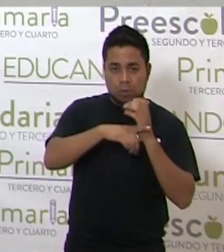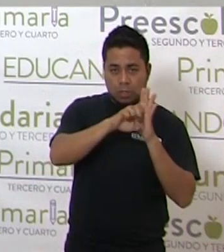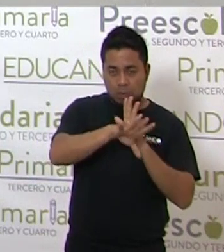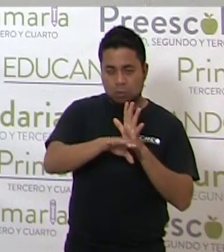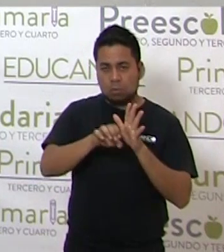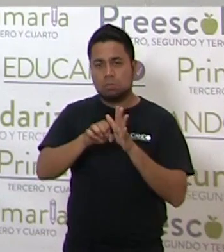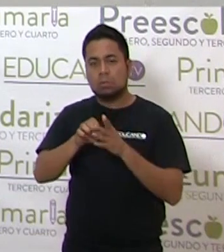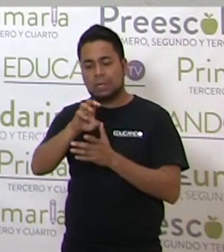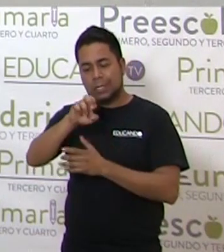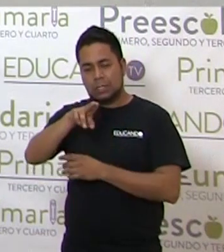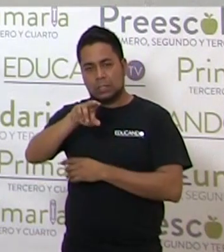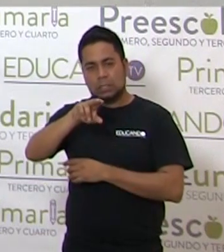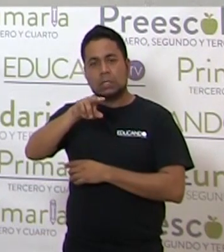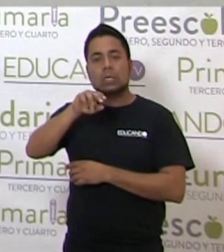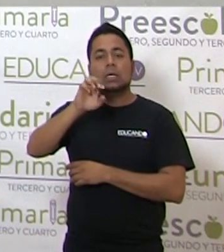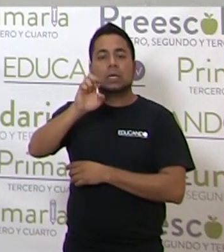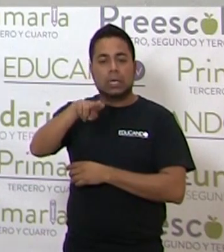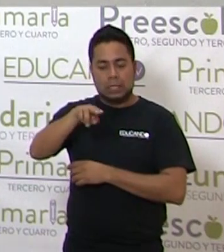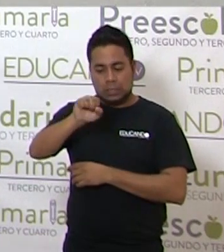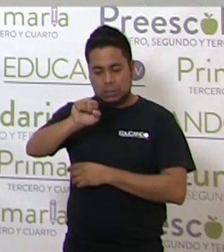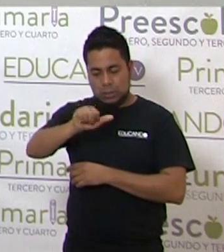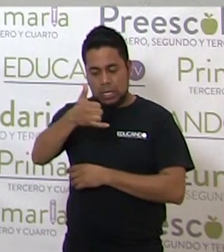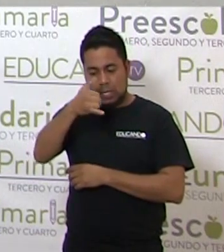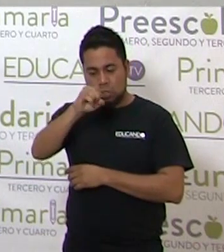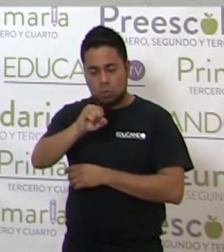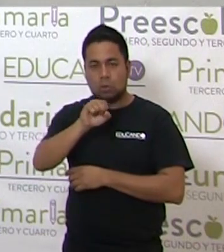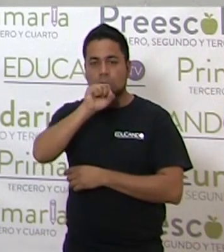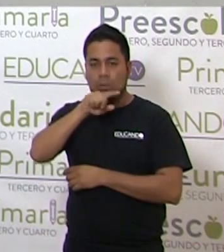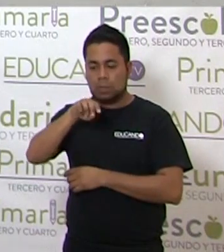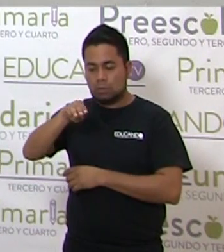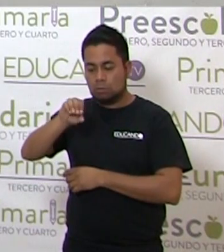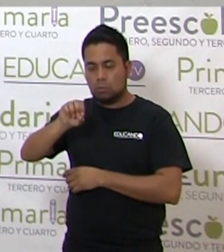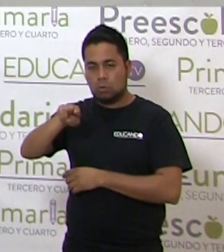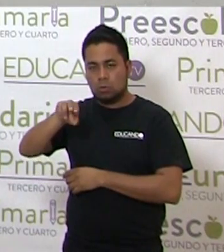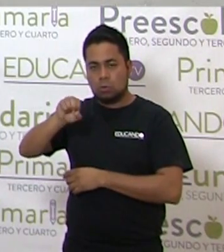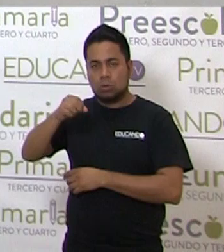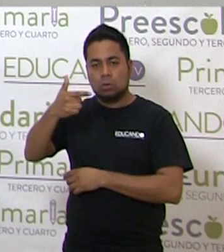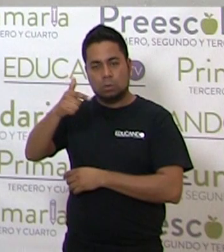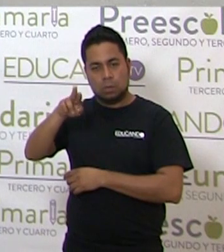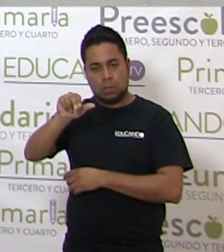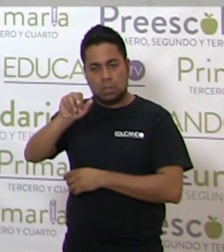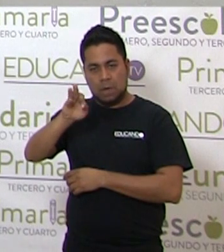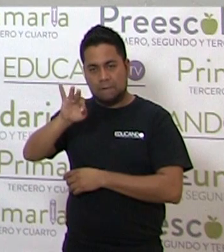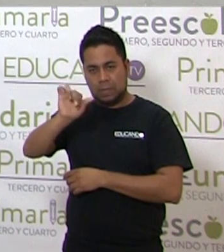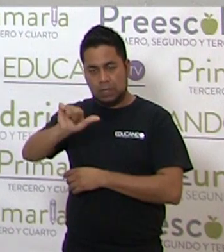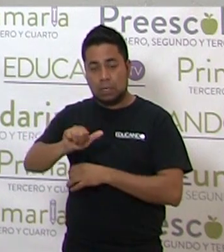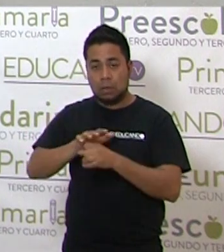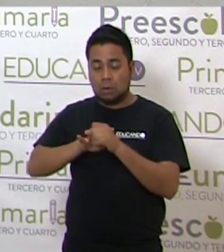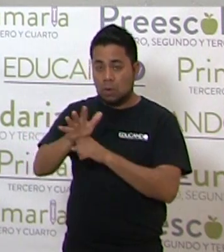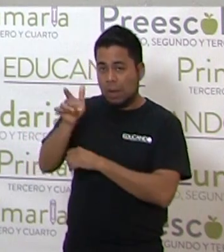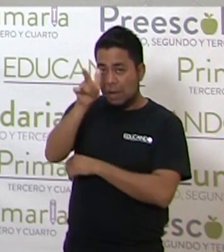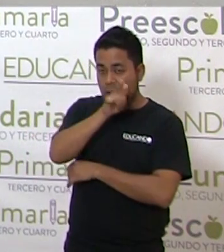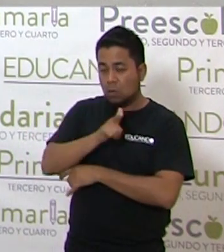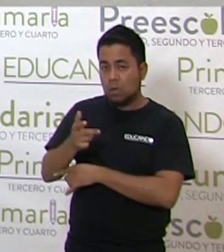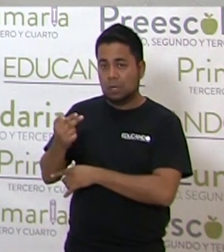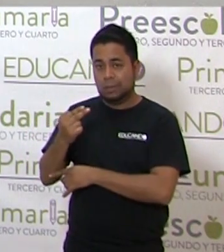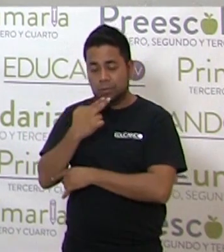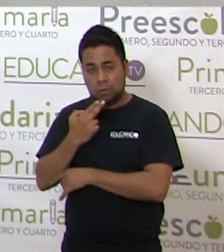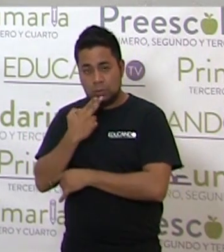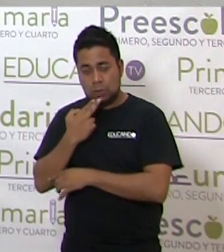el ensayo y la monografía. Y se me estaba olvidando, el lenguaje que utilizan es,